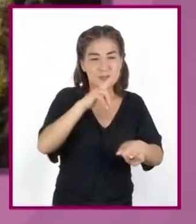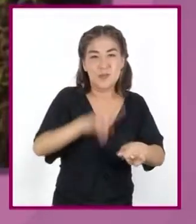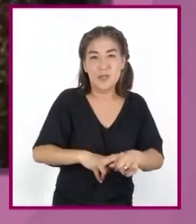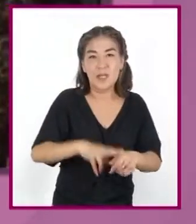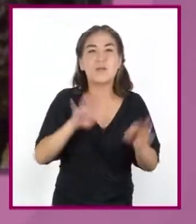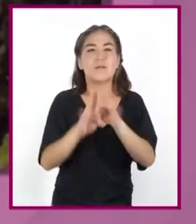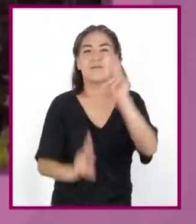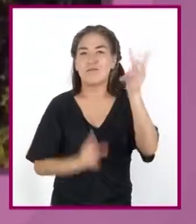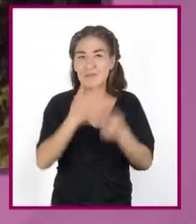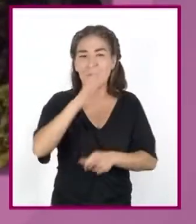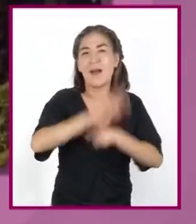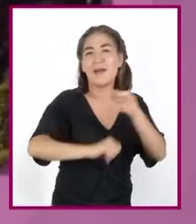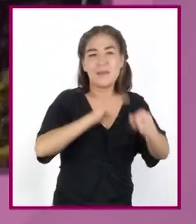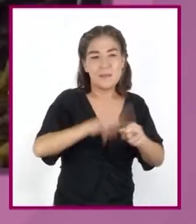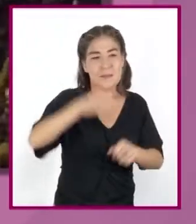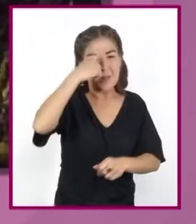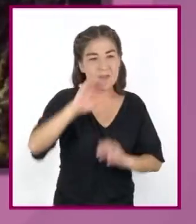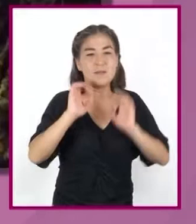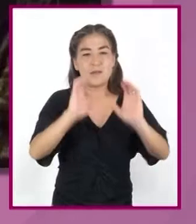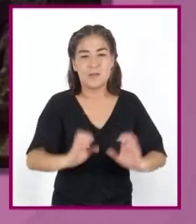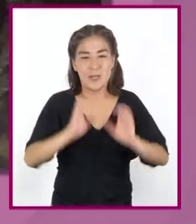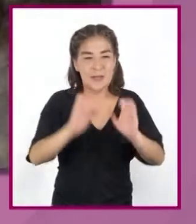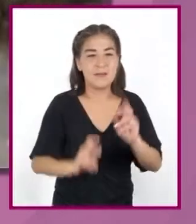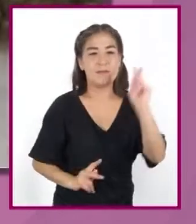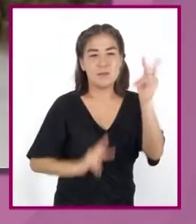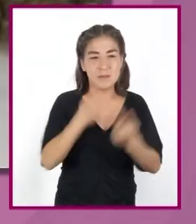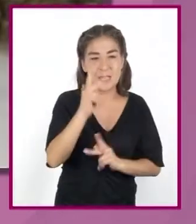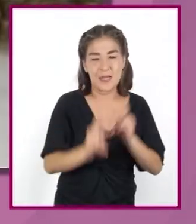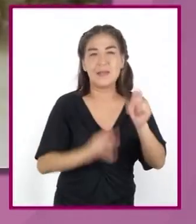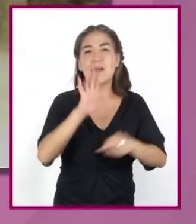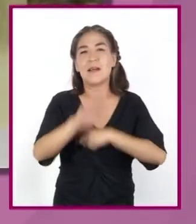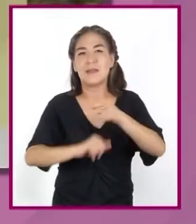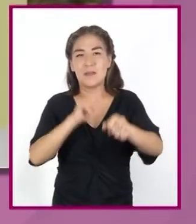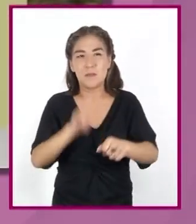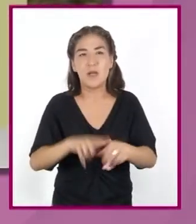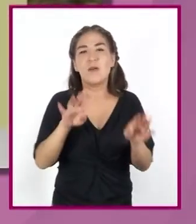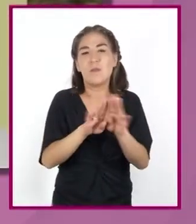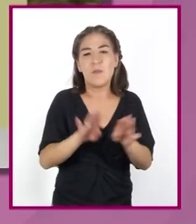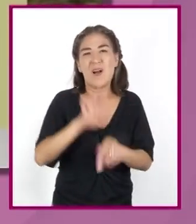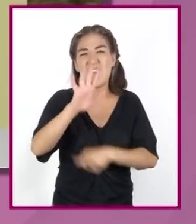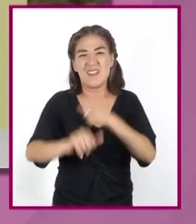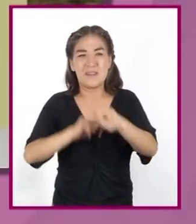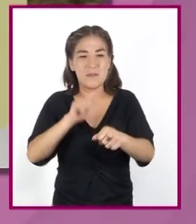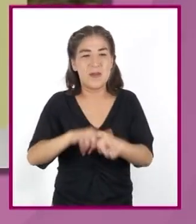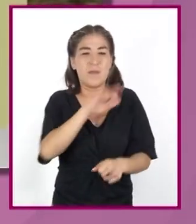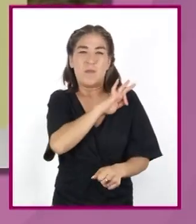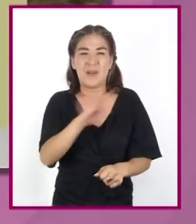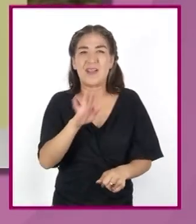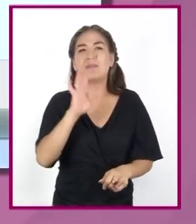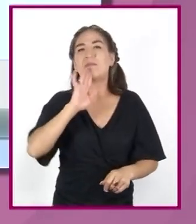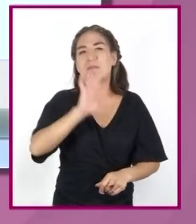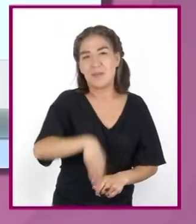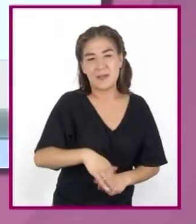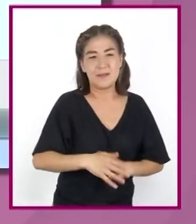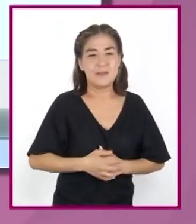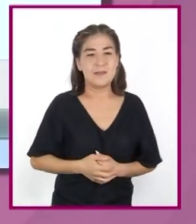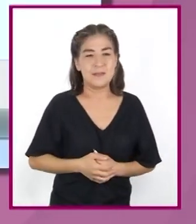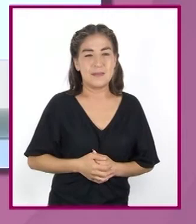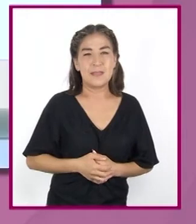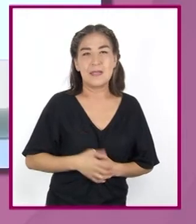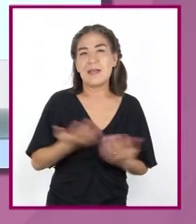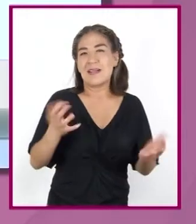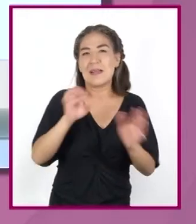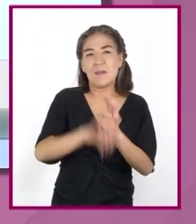estrategias específicas para la conservación vegetal y para controlar a las especies invasoras. Una especie invasora es una especie